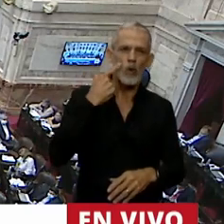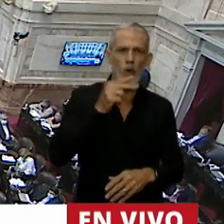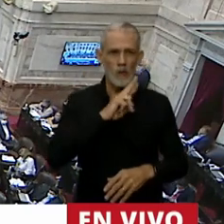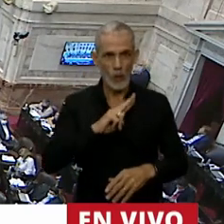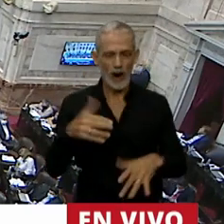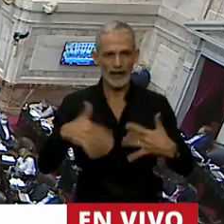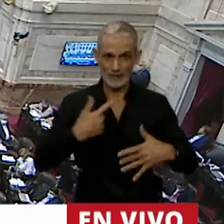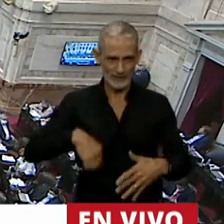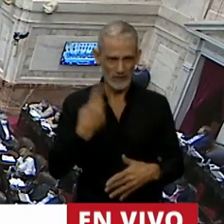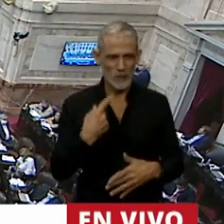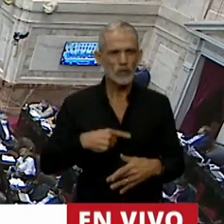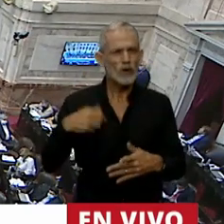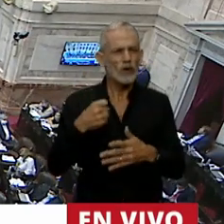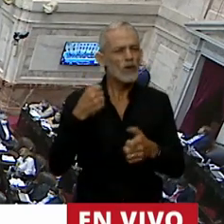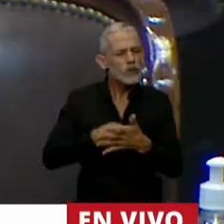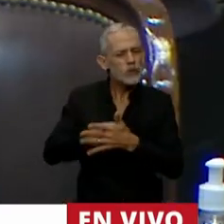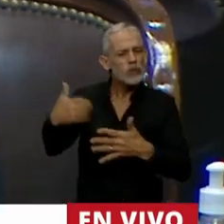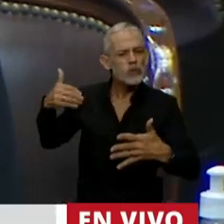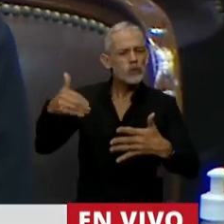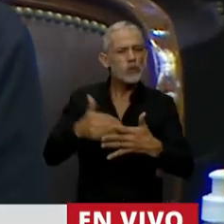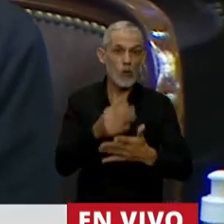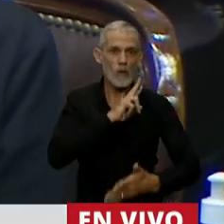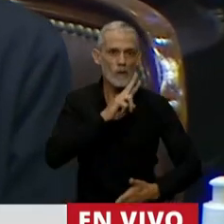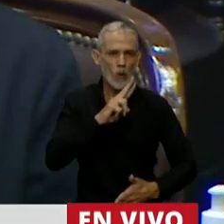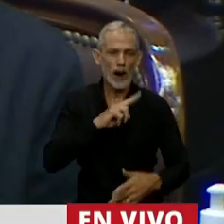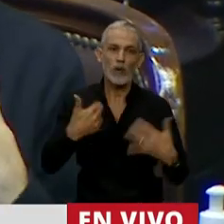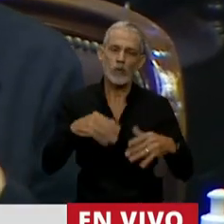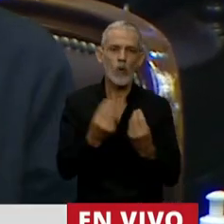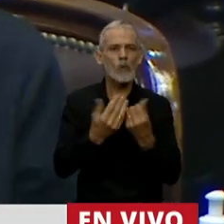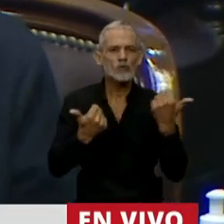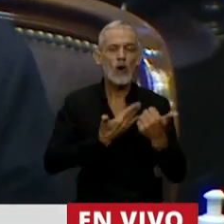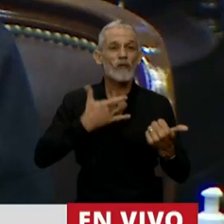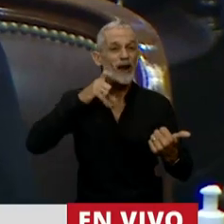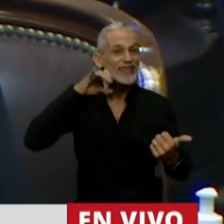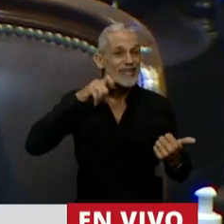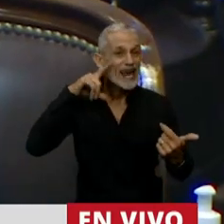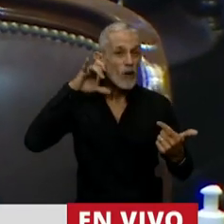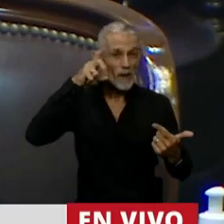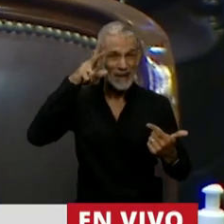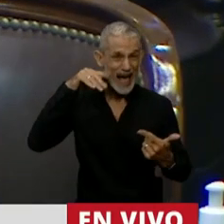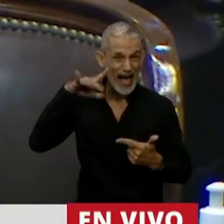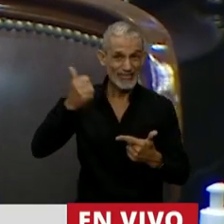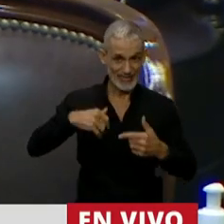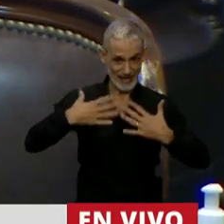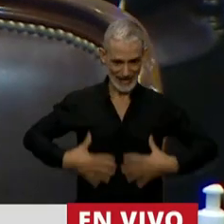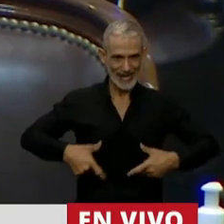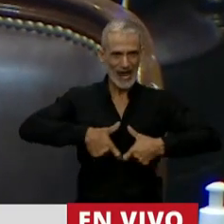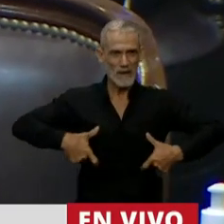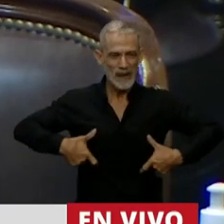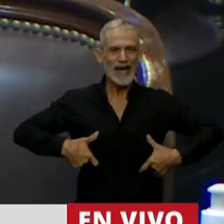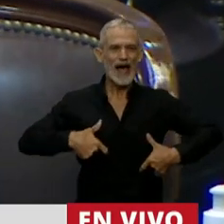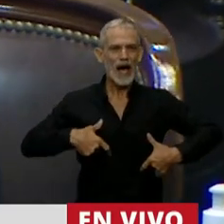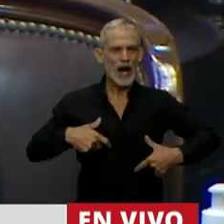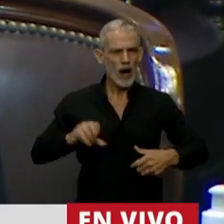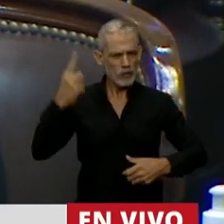nosotros. Después de una trayectoria larga de muchísimas mujeres, como por ejemplo Florentina Gómez Miranda, que la tengo hoy en la remera, pionera también en la